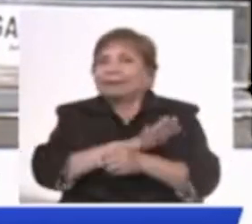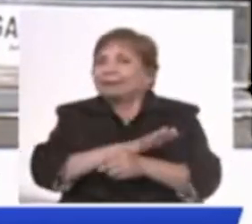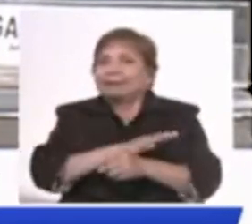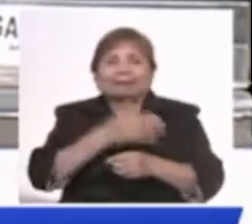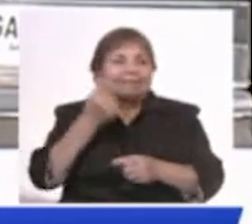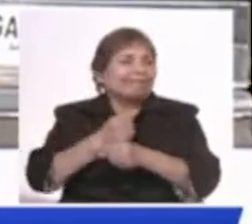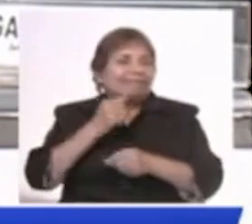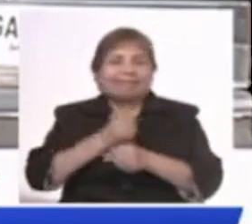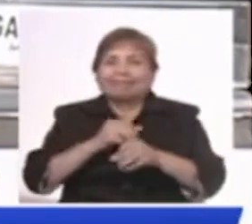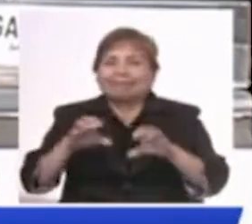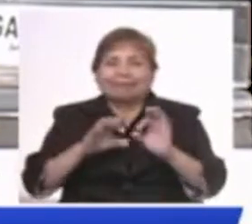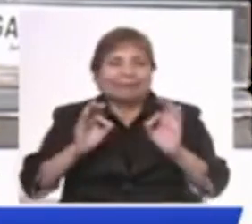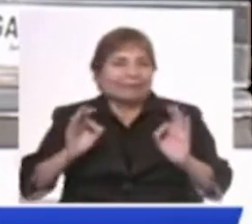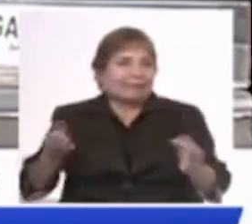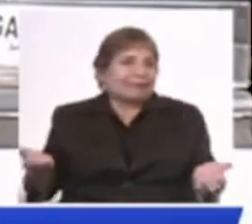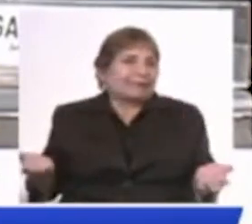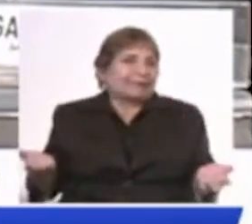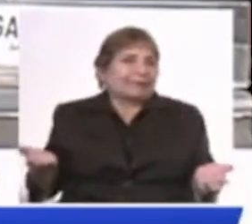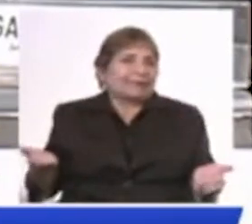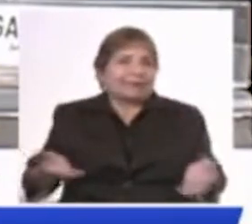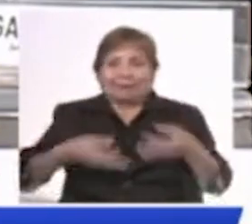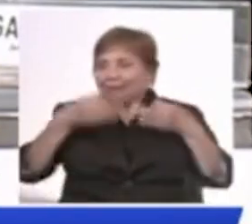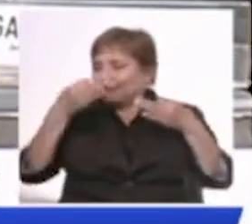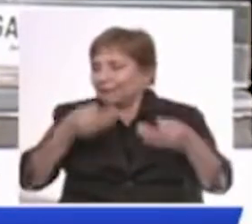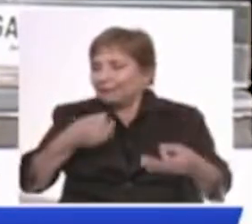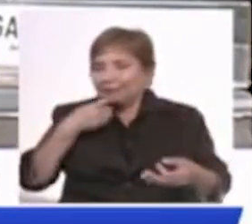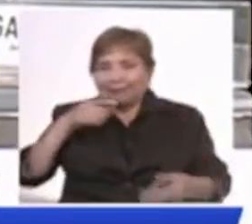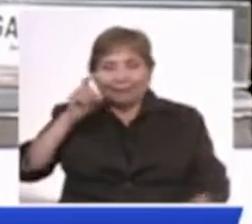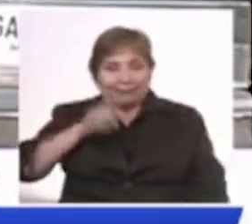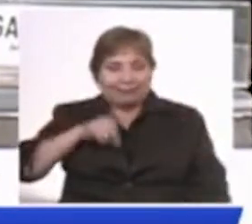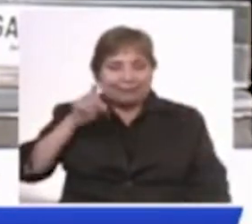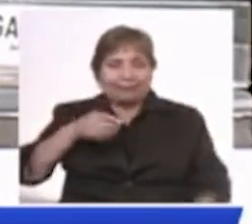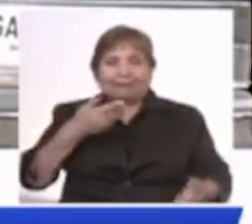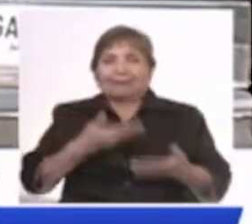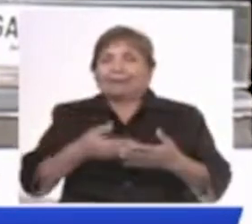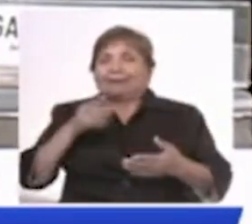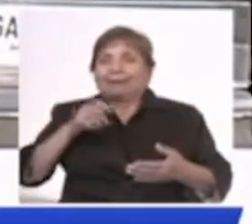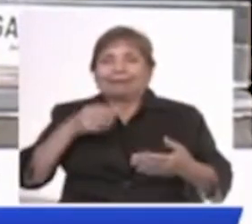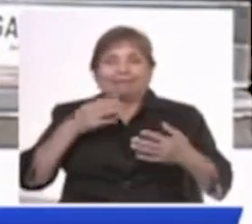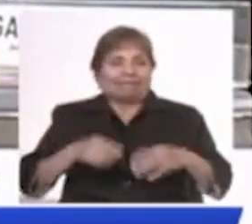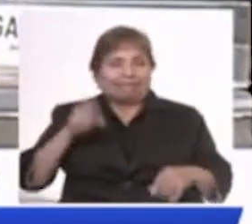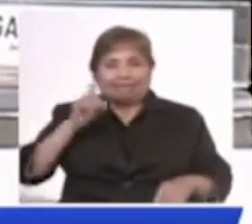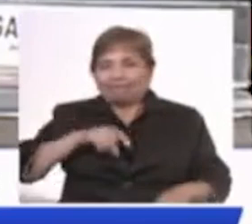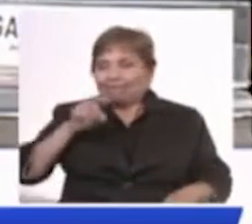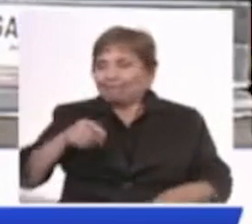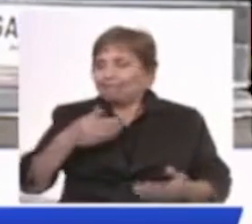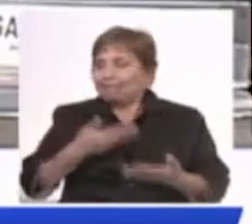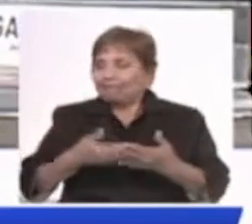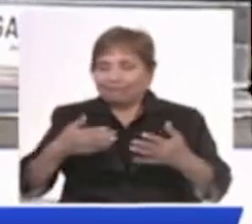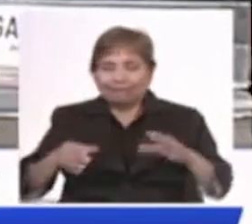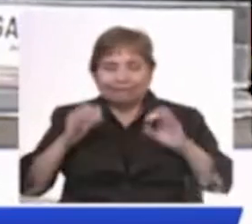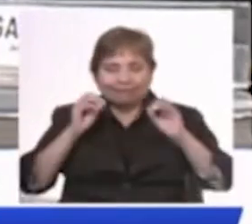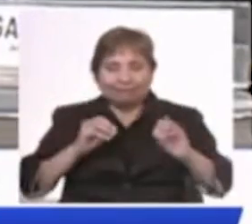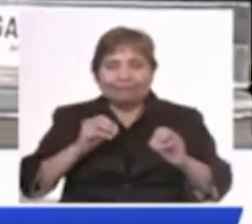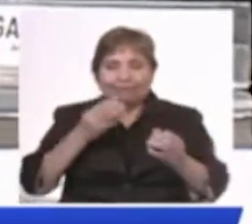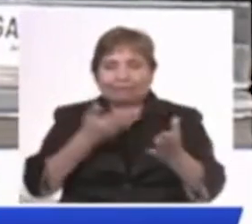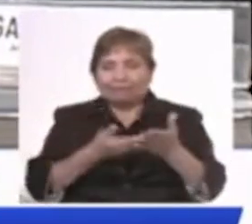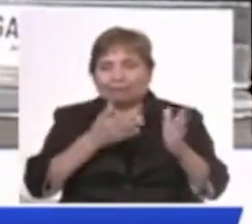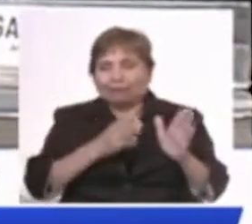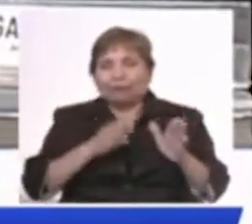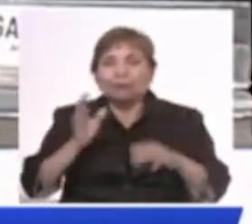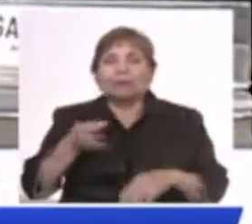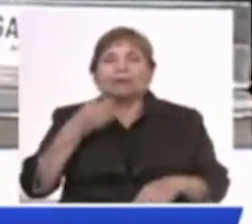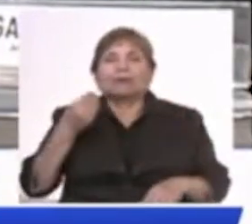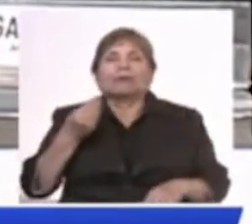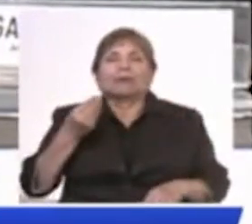se ejecutaran. Ahora, realmente esa necesidad es muy necesario y que está debidamente programada. ¿Por